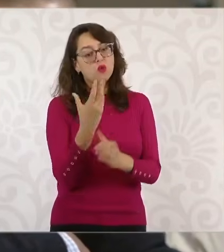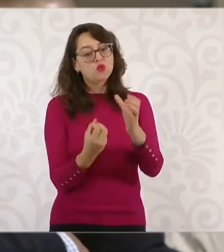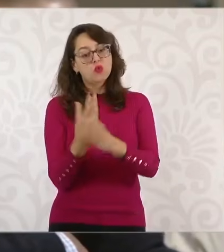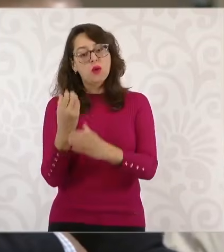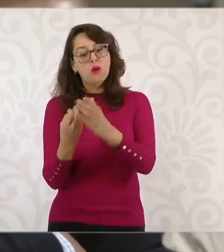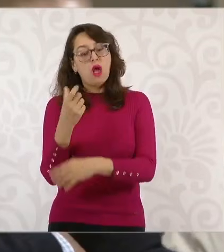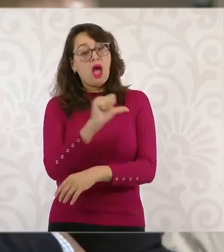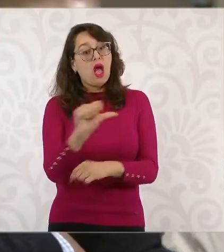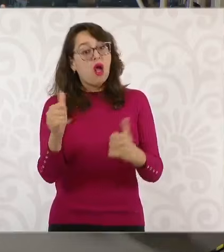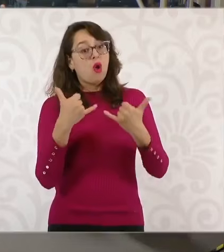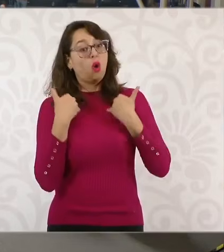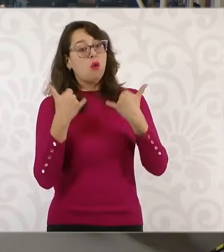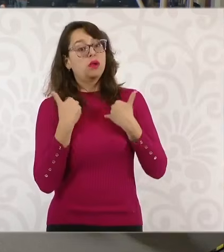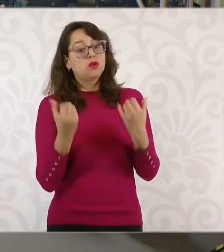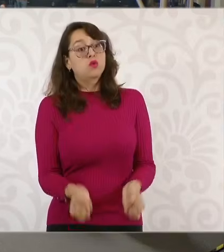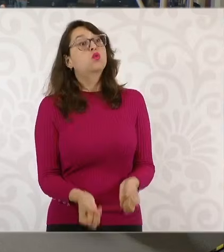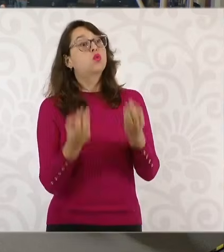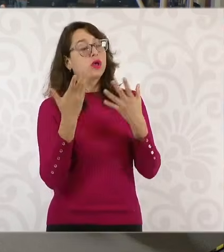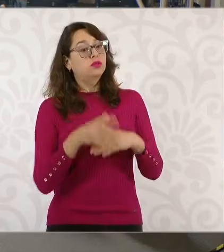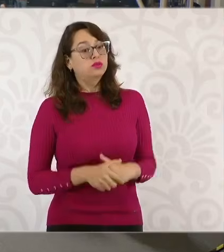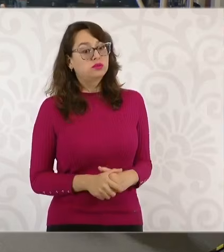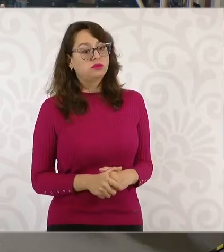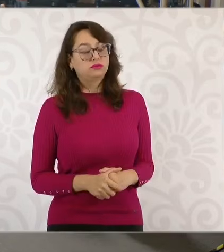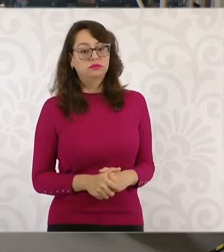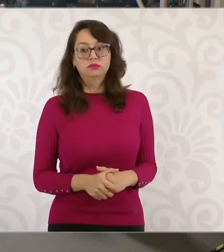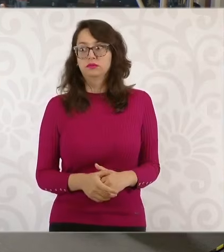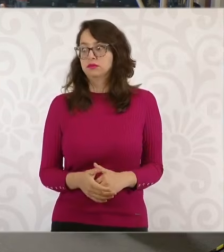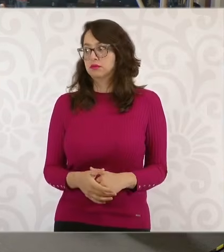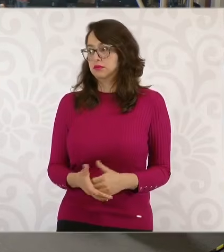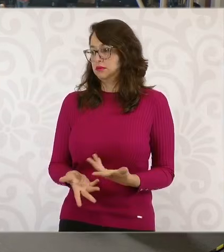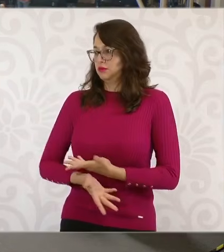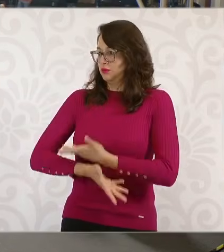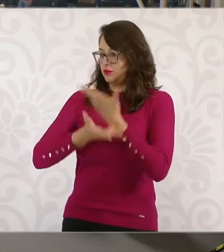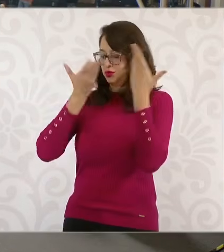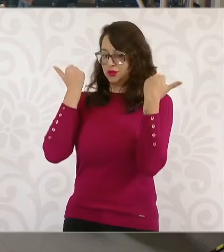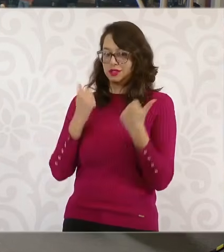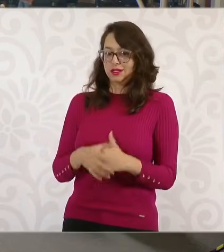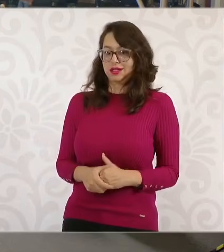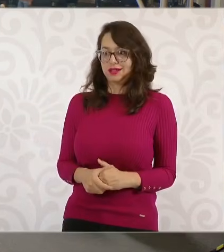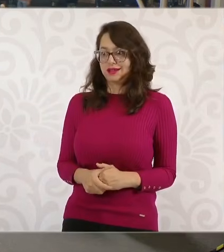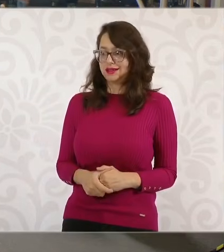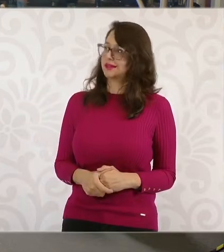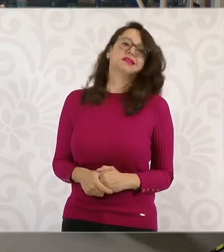jóvenes? No sé, a ver. No sé si tienes el dato, Sí, y si tiene.